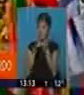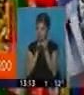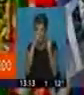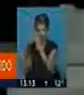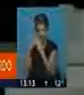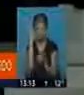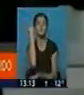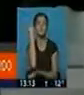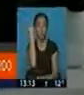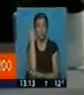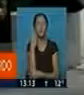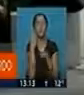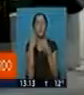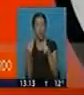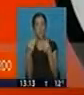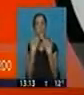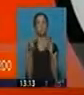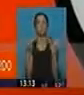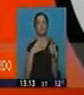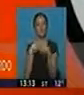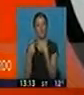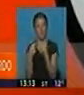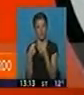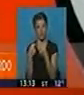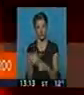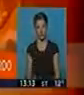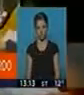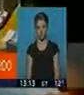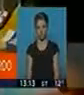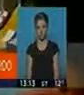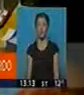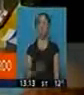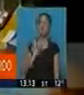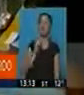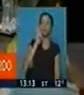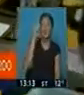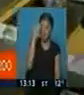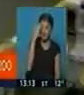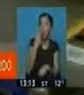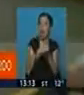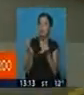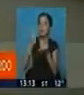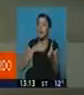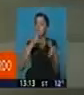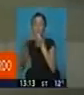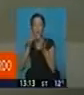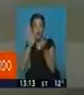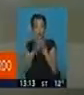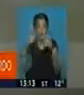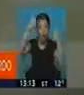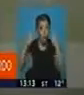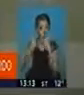económica es la apertura comercial. En 2015 se retomaron las conversaciones y en mayo